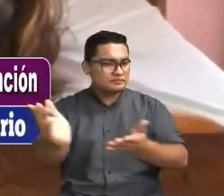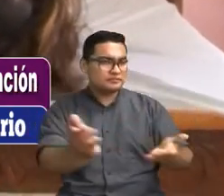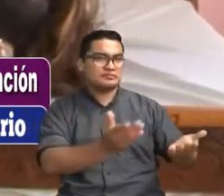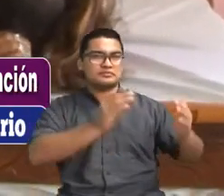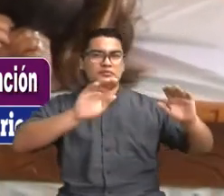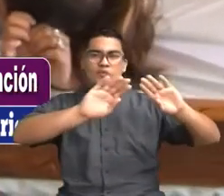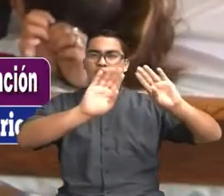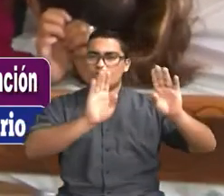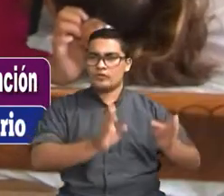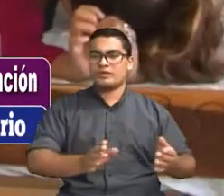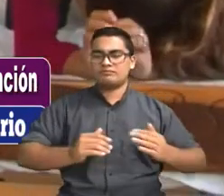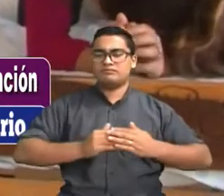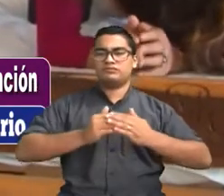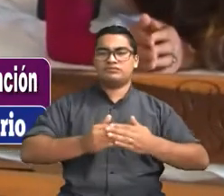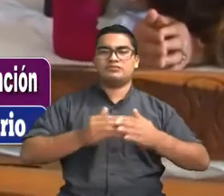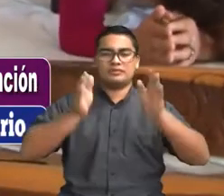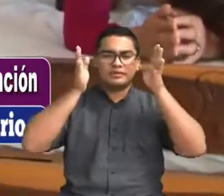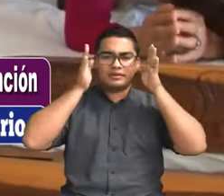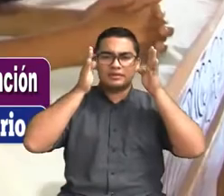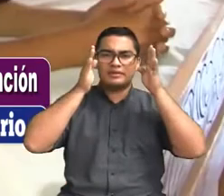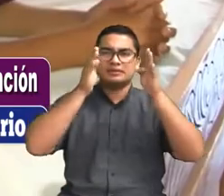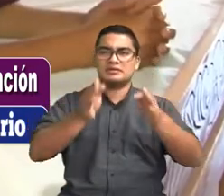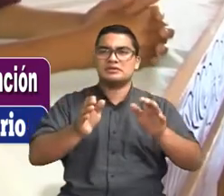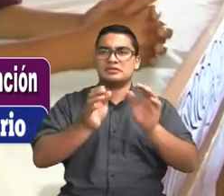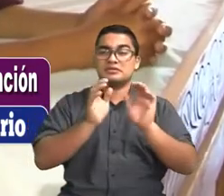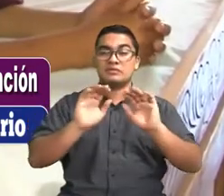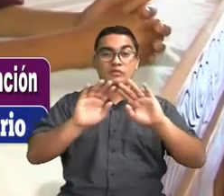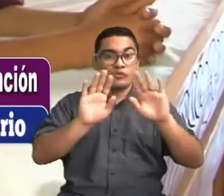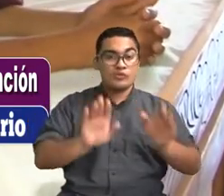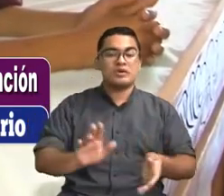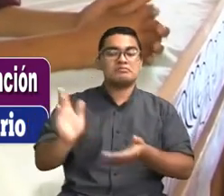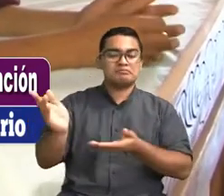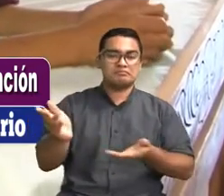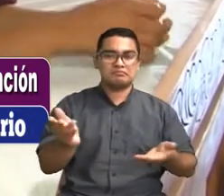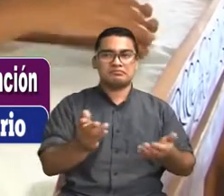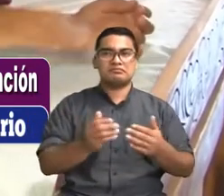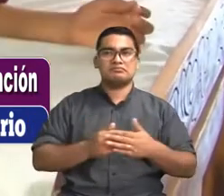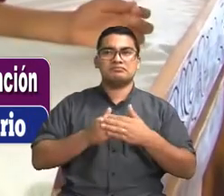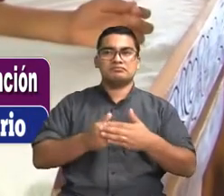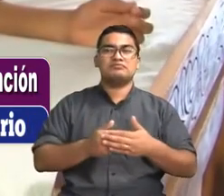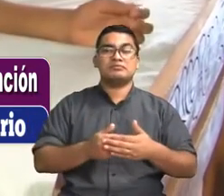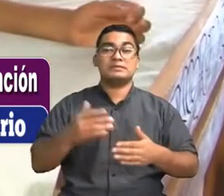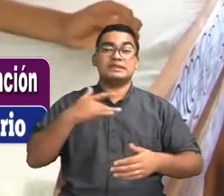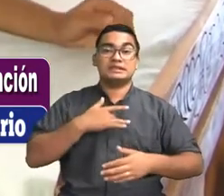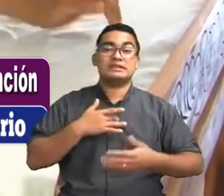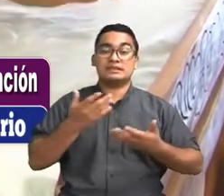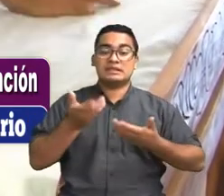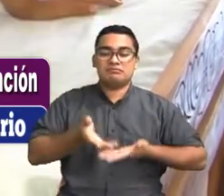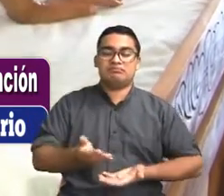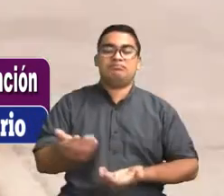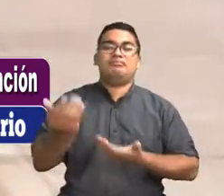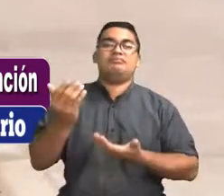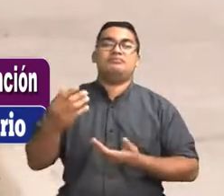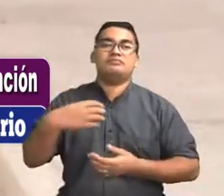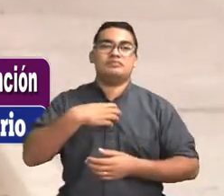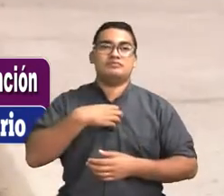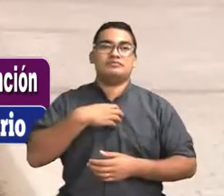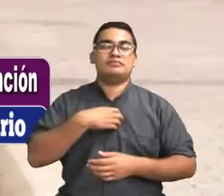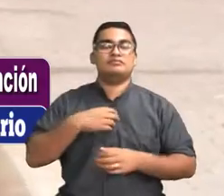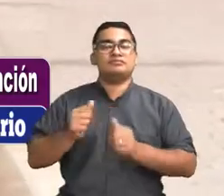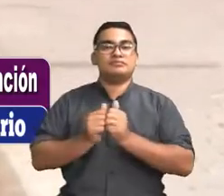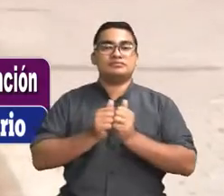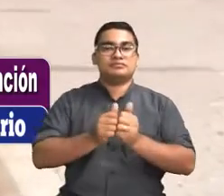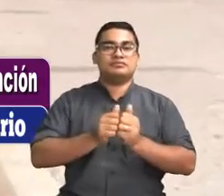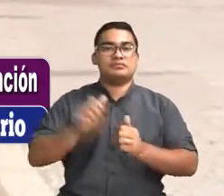desarrollando todo ese proceso para la atención a las mujeres que necesitan esa preparación,